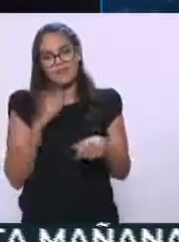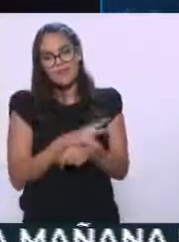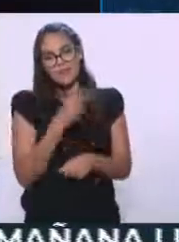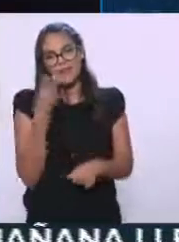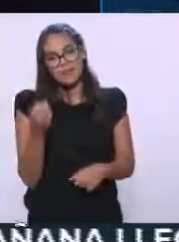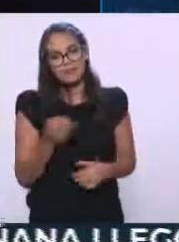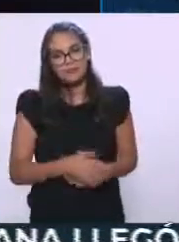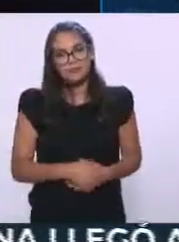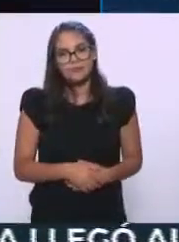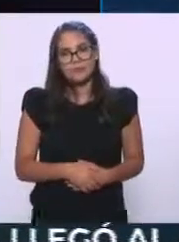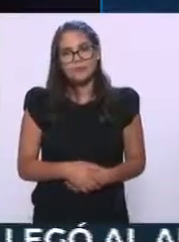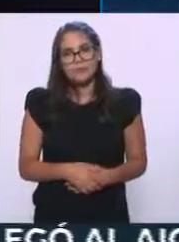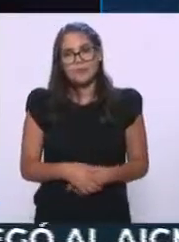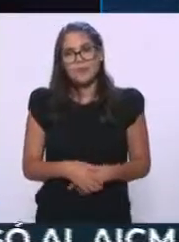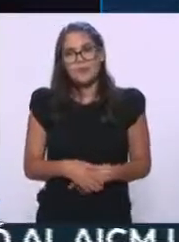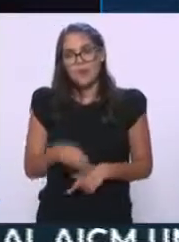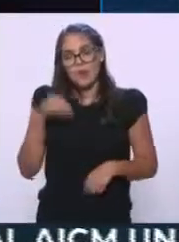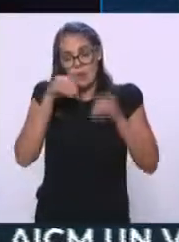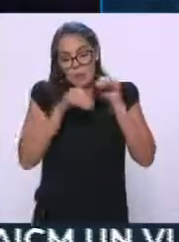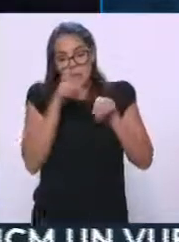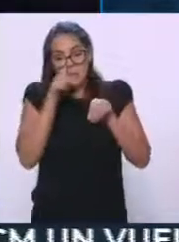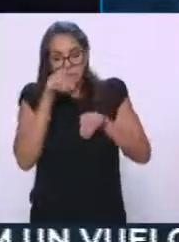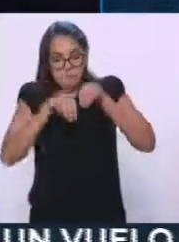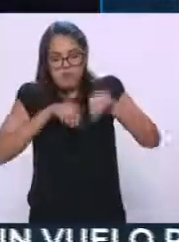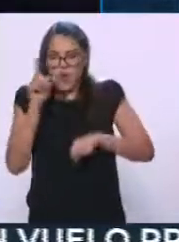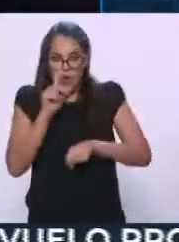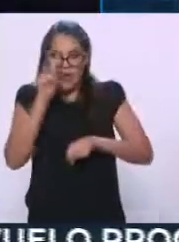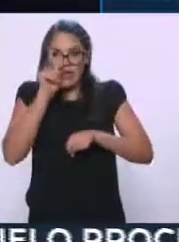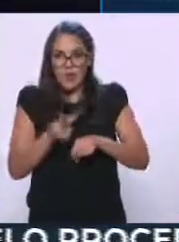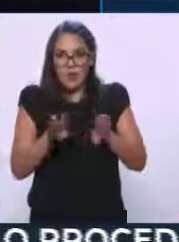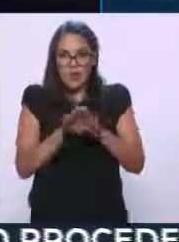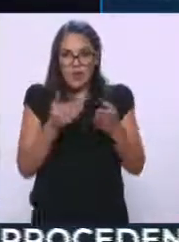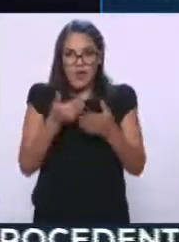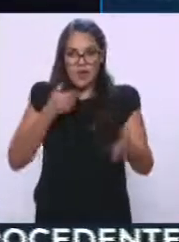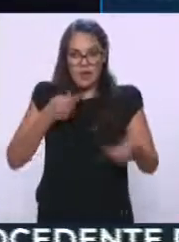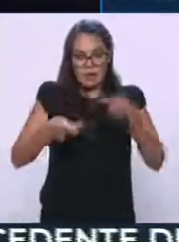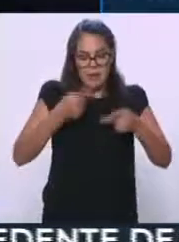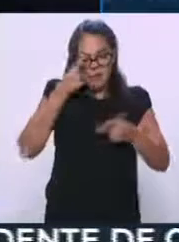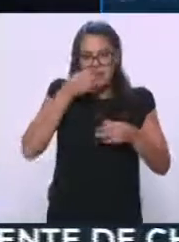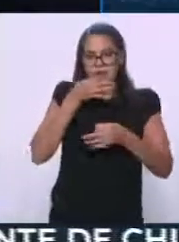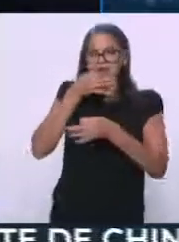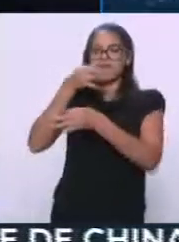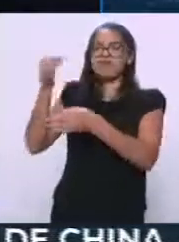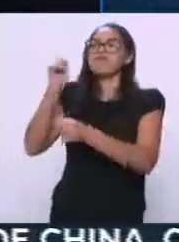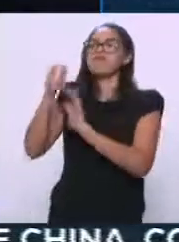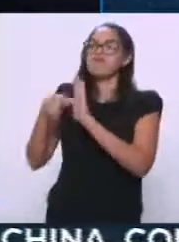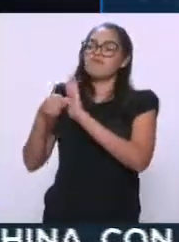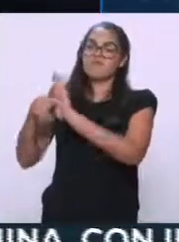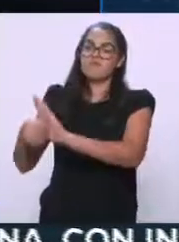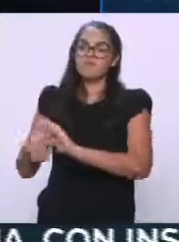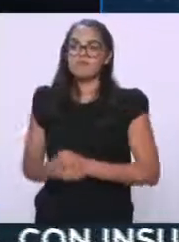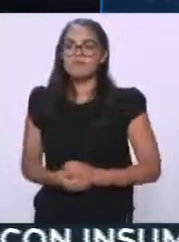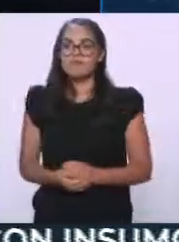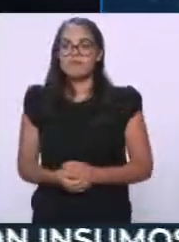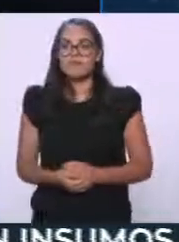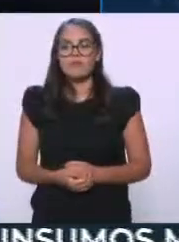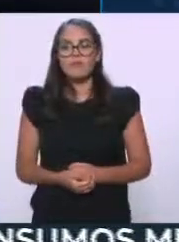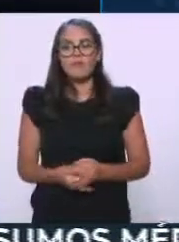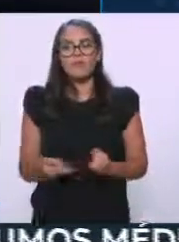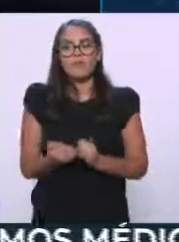probablemente no fue un montaje, pero sí fue algo preparado para dar ese mensaje, ¿no? Una producción azul, una producción al